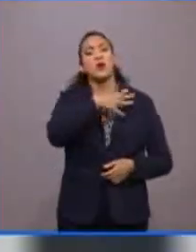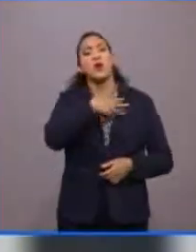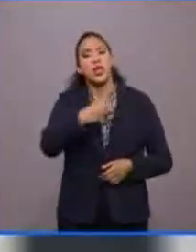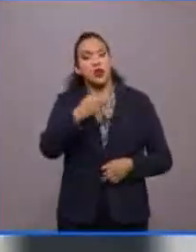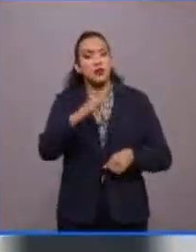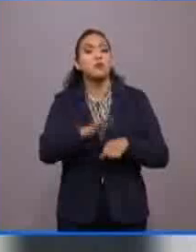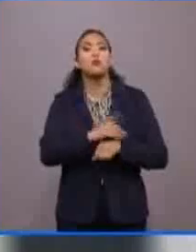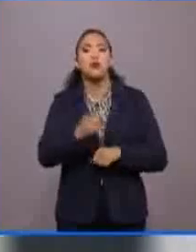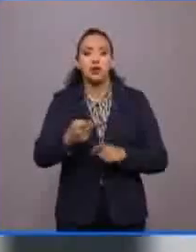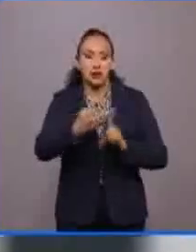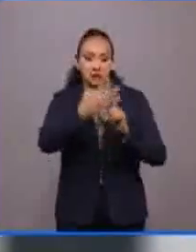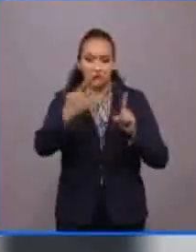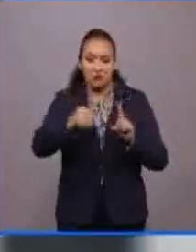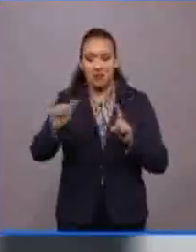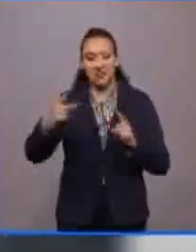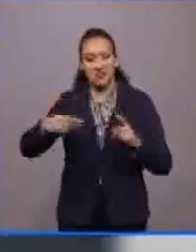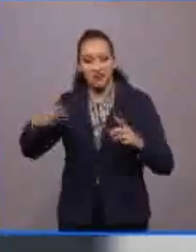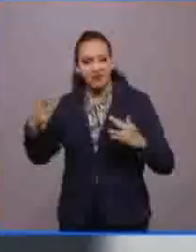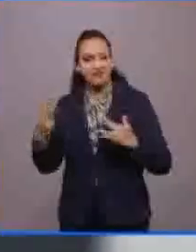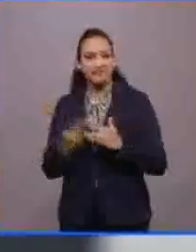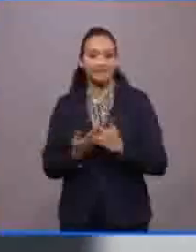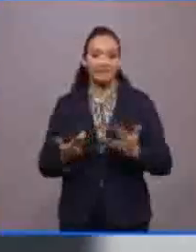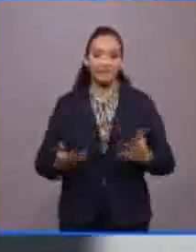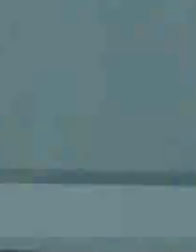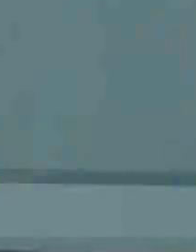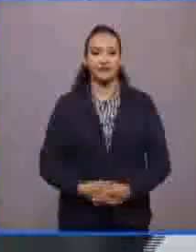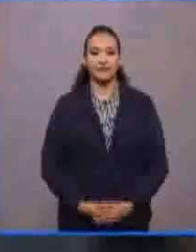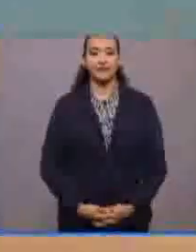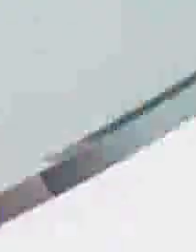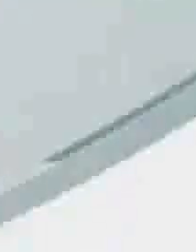del Poder Judicial de la Federación, Jesús Daza.